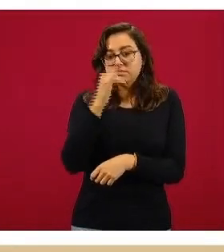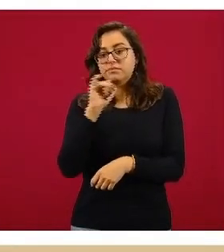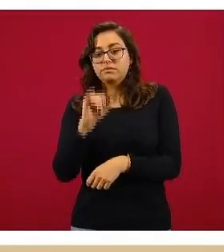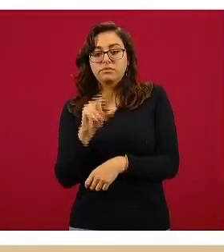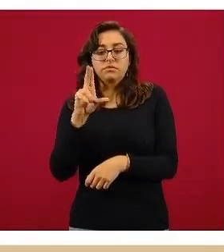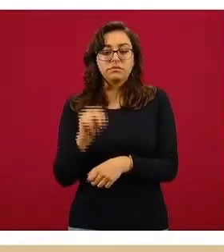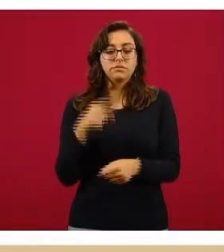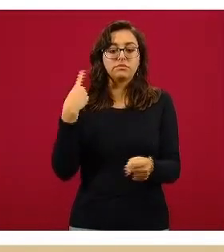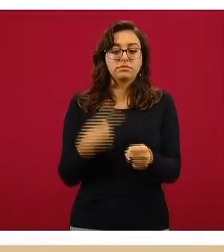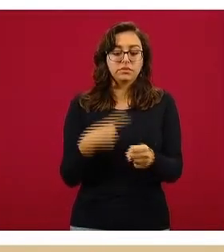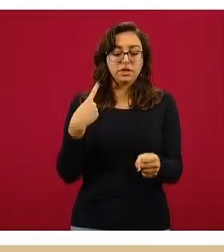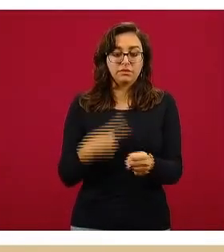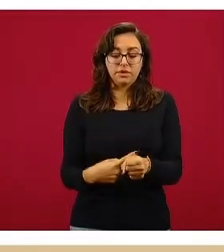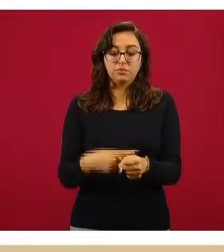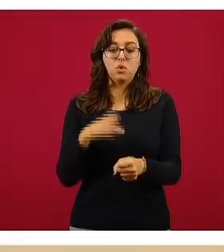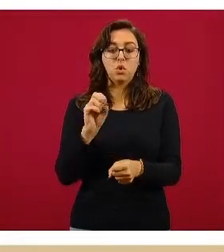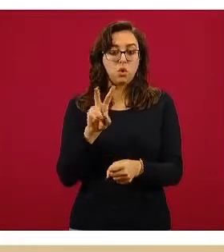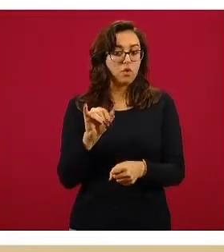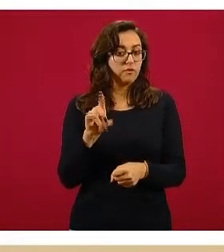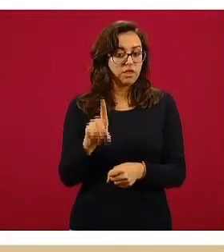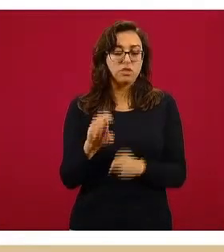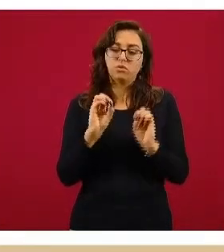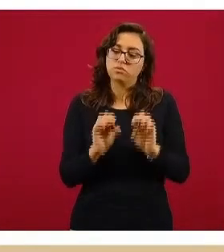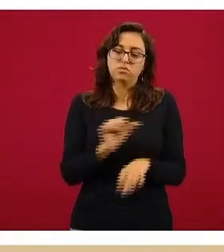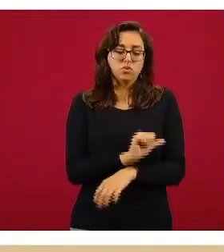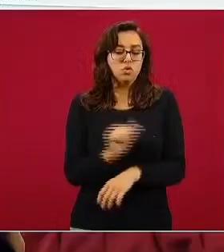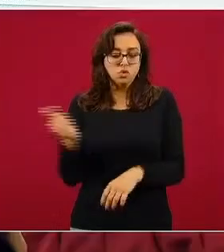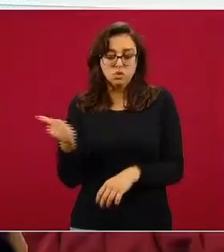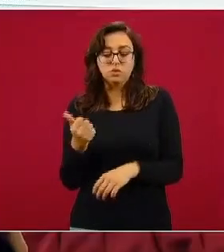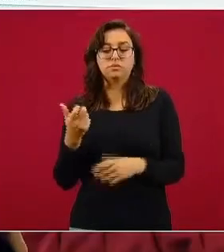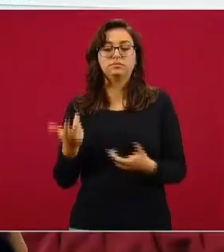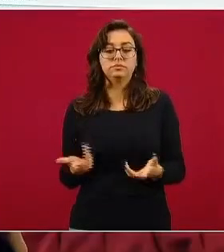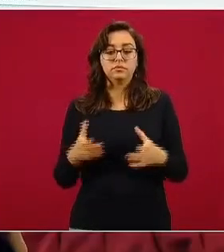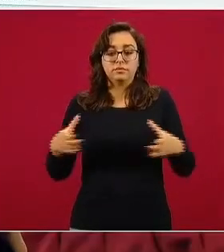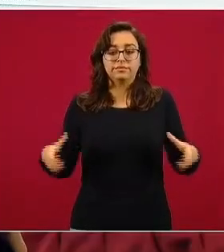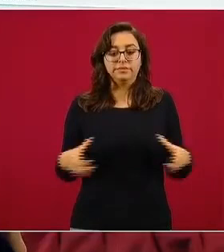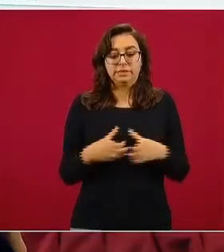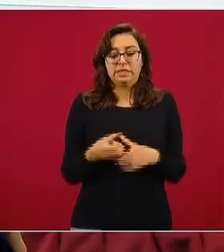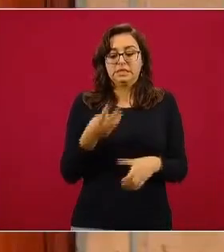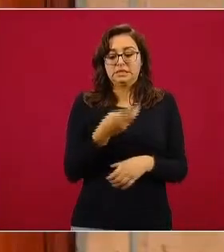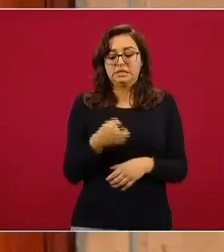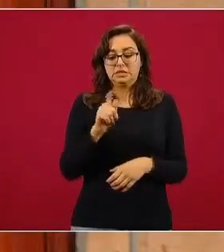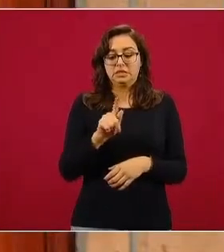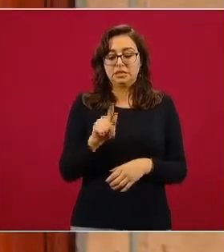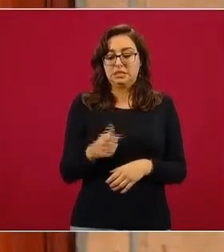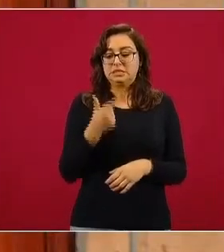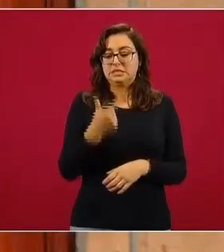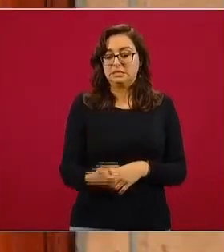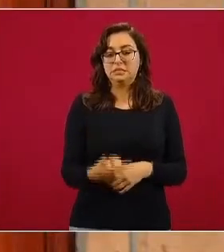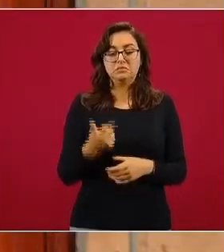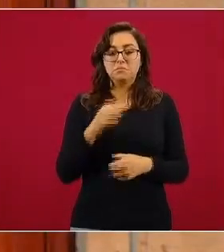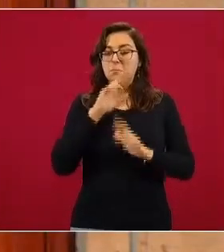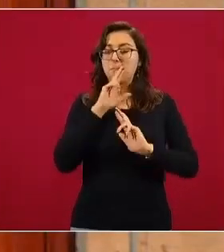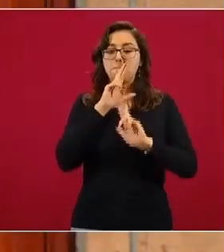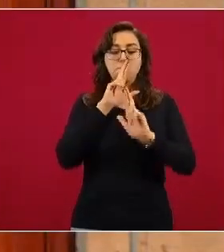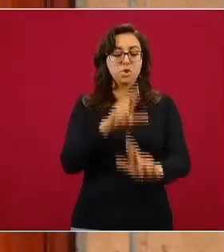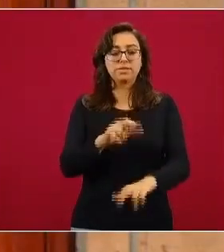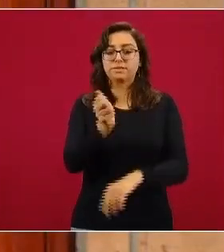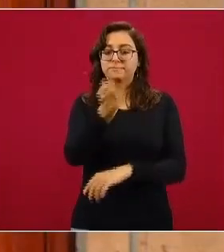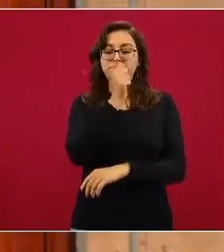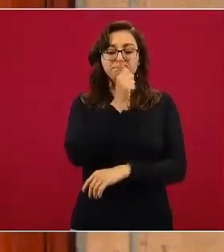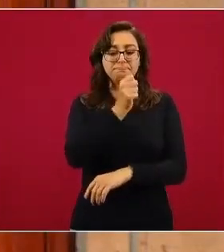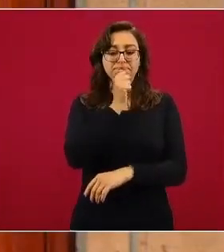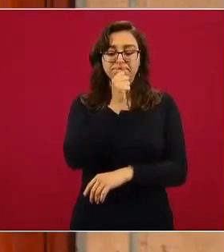van a confirmar o se van a descartar, o un pequeño grupo de ellas, 377, estamos esperando todavía conocer